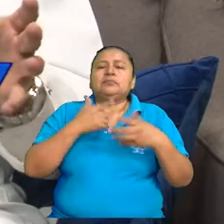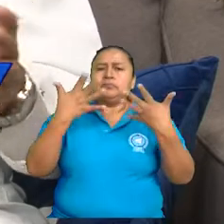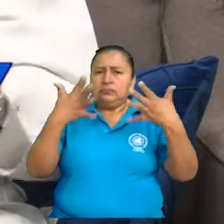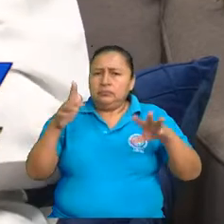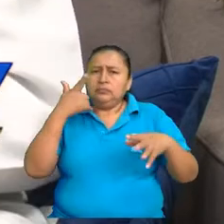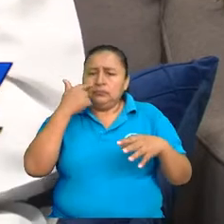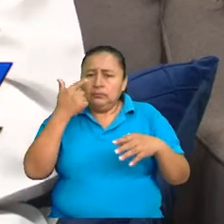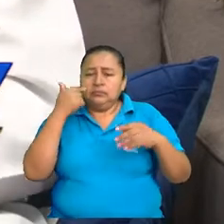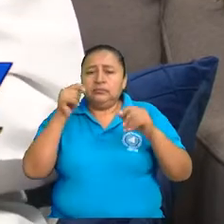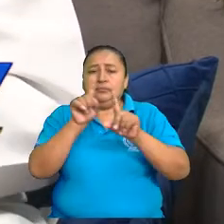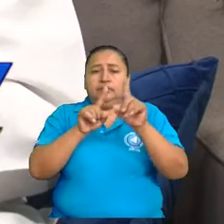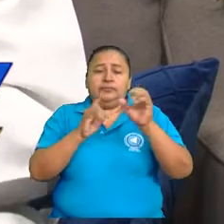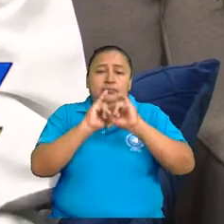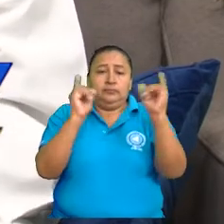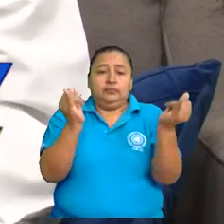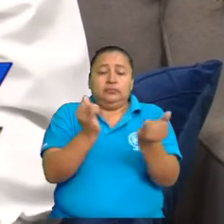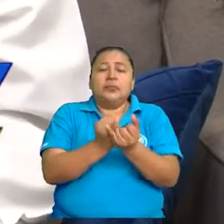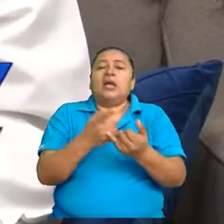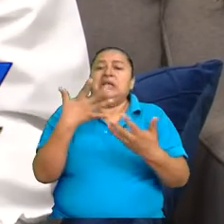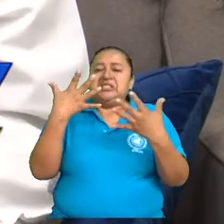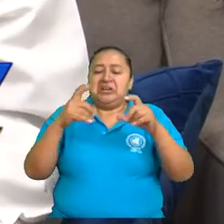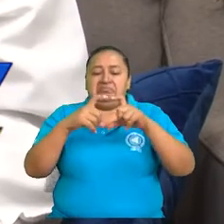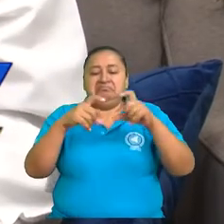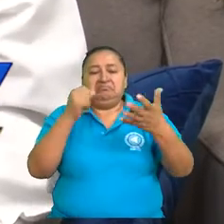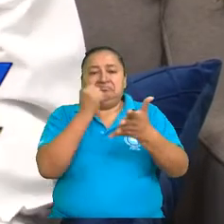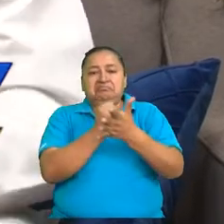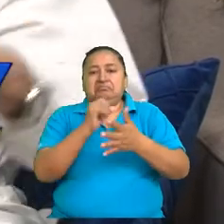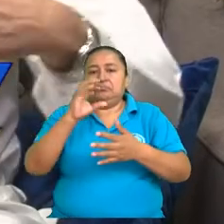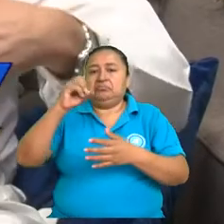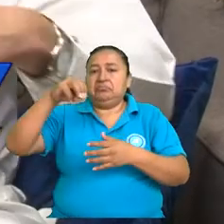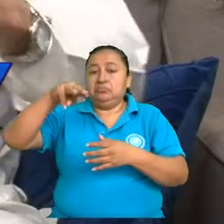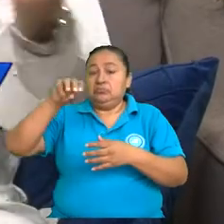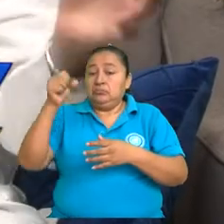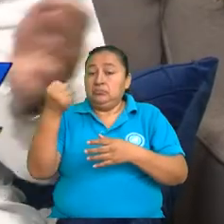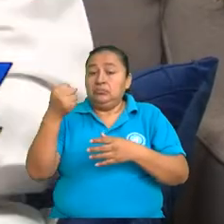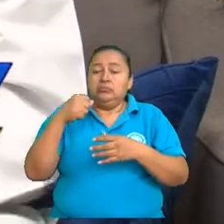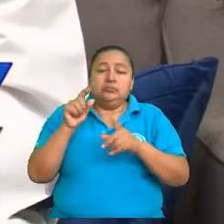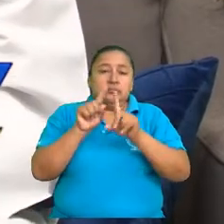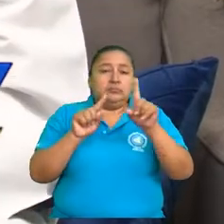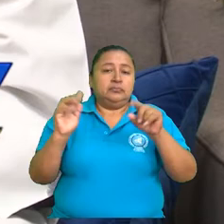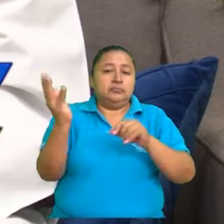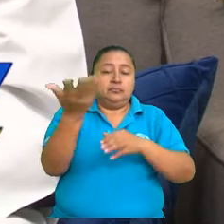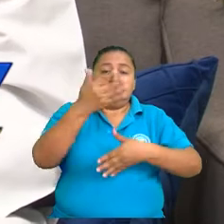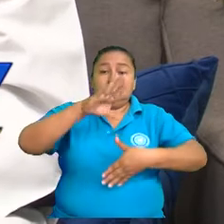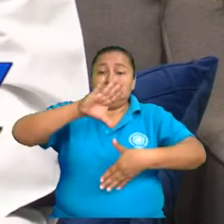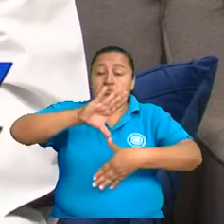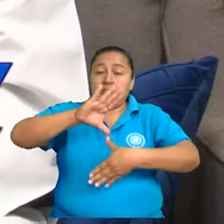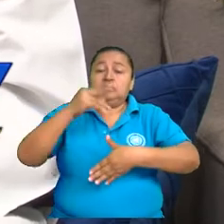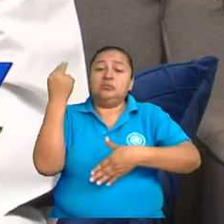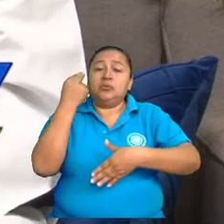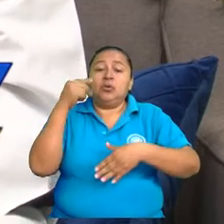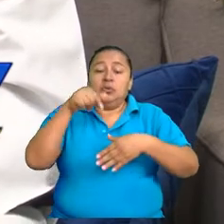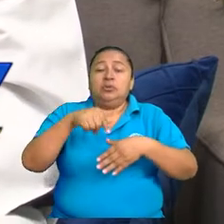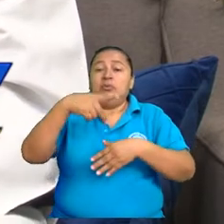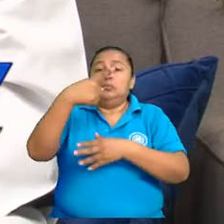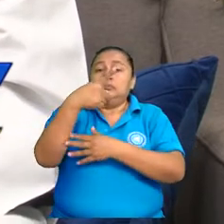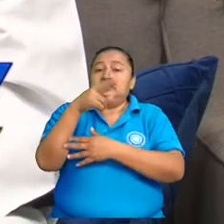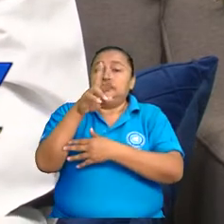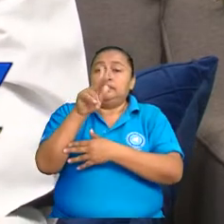nivel internacional y certificados por la Organización Mundial de la Salud, y a nivel de todas las Américas se utiliza el protocolo de